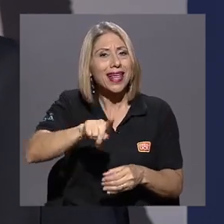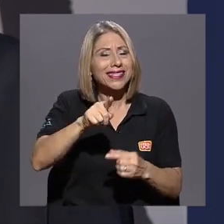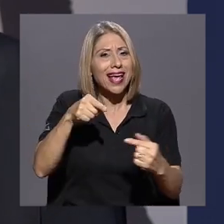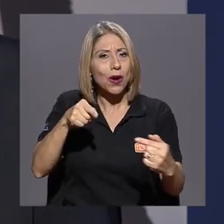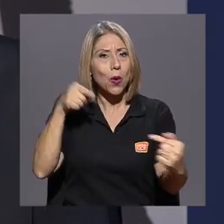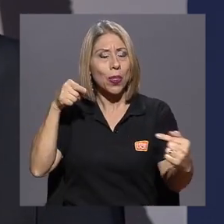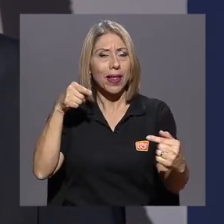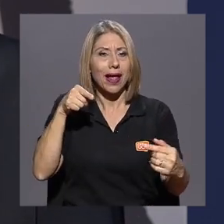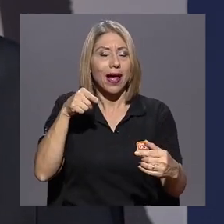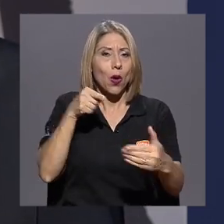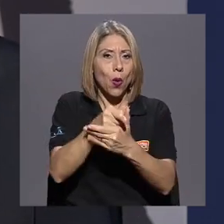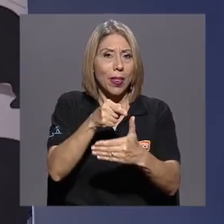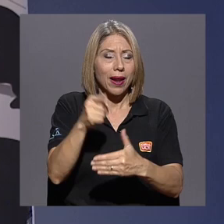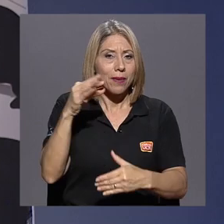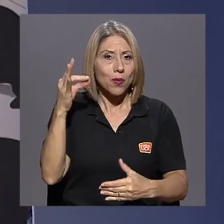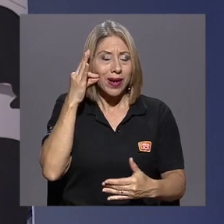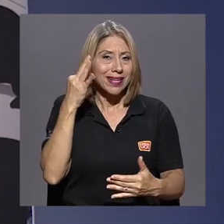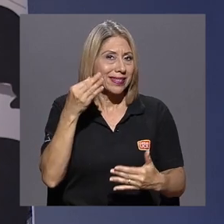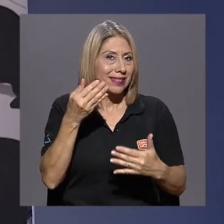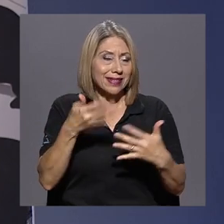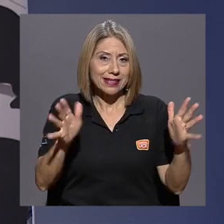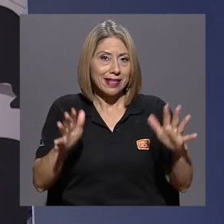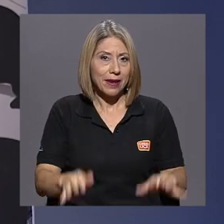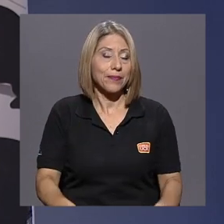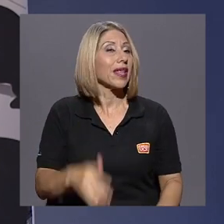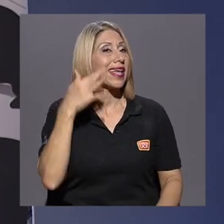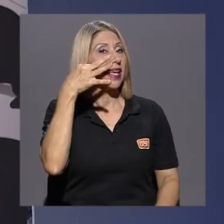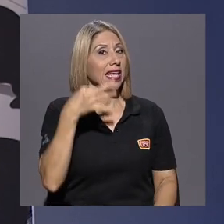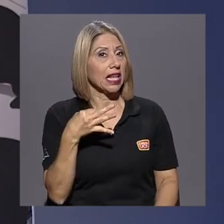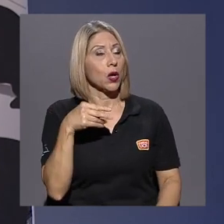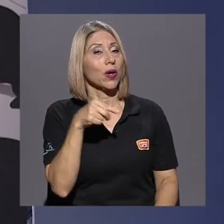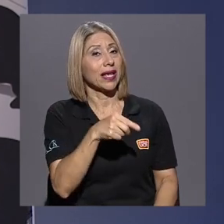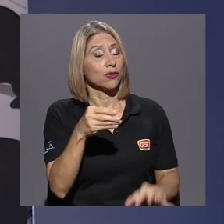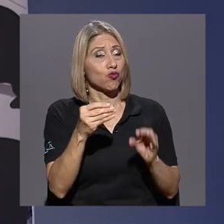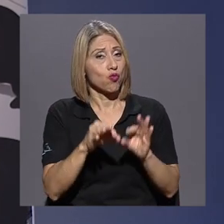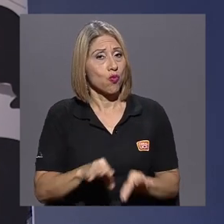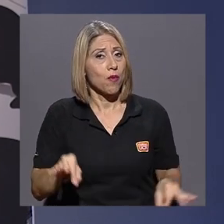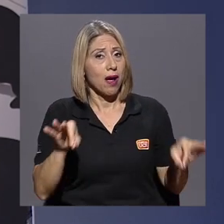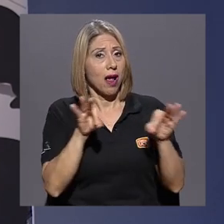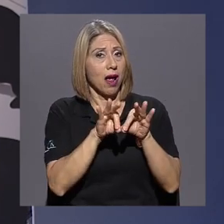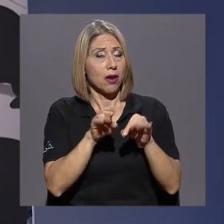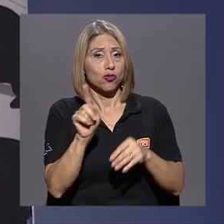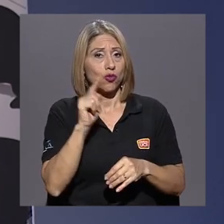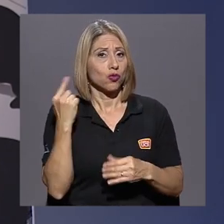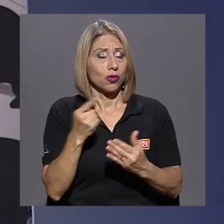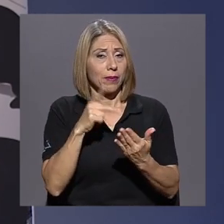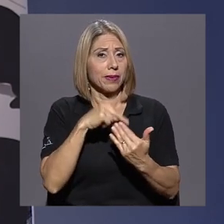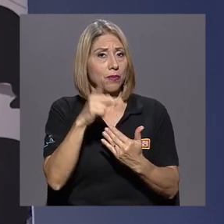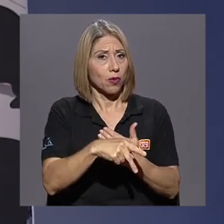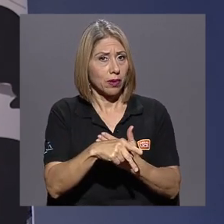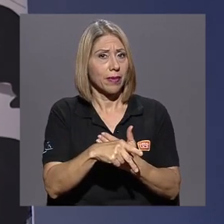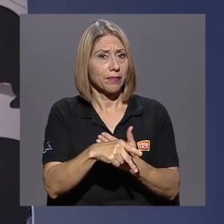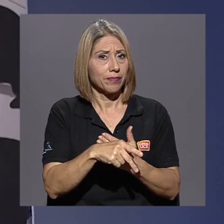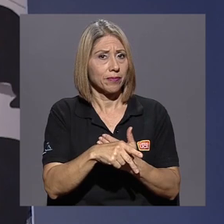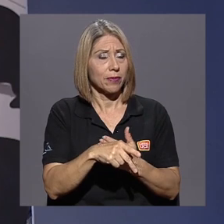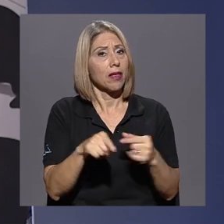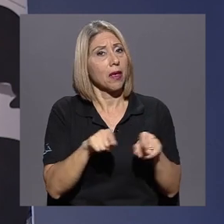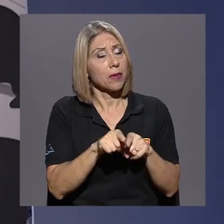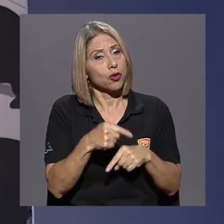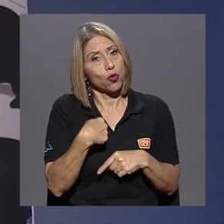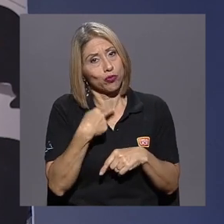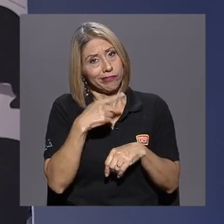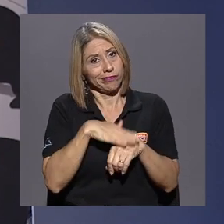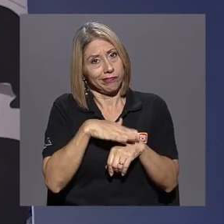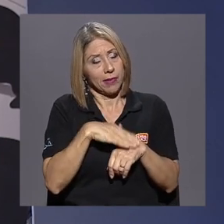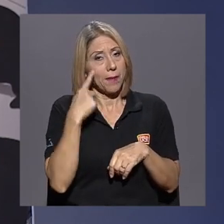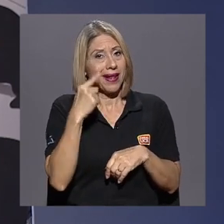mujeres, etcétera, ¿verdad? Creo que eso hace muy valioso no solamente el programa, y debo darme la licencia para decir